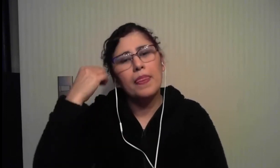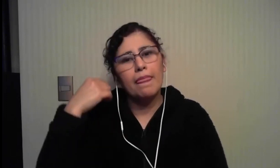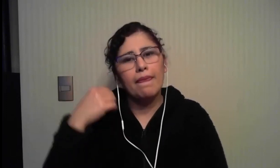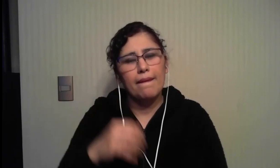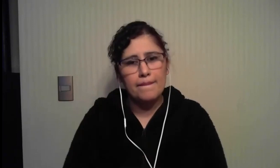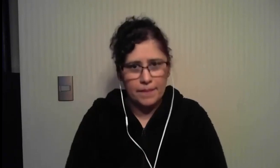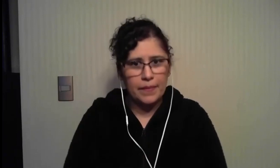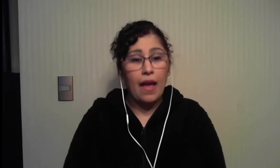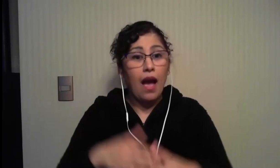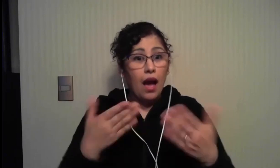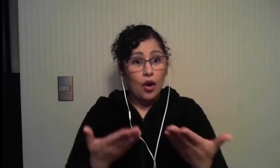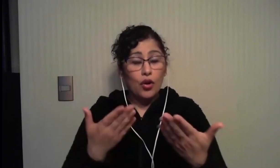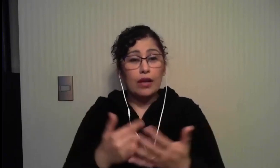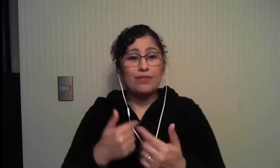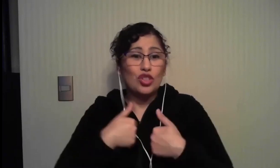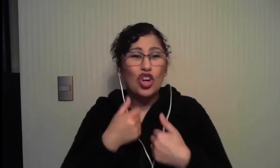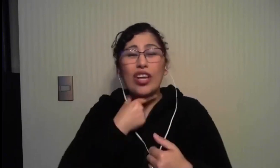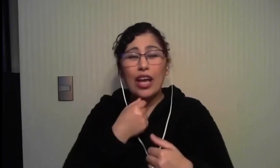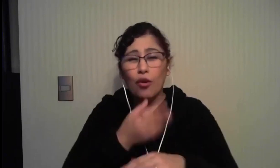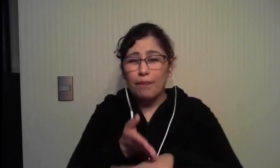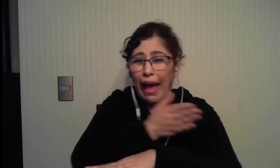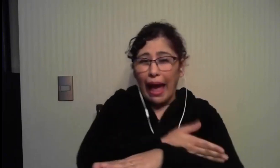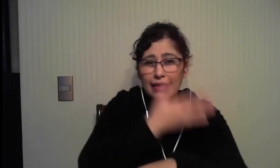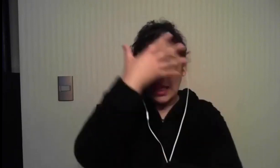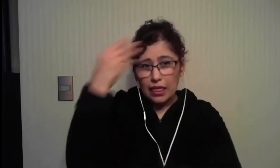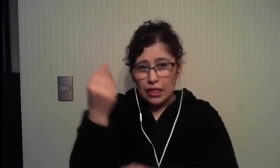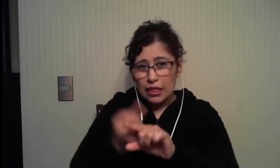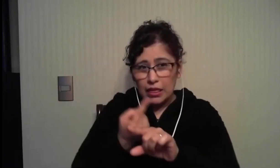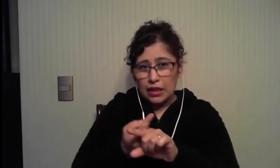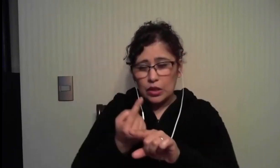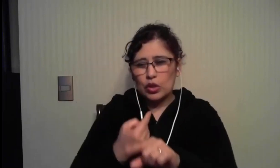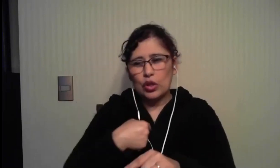Voy a dar paso, lo que quiero antes de hablar de demencia es que